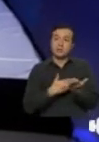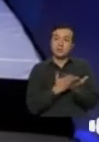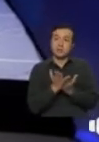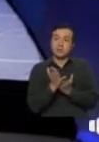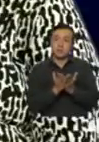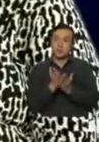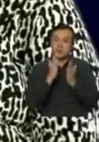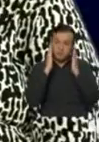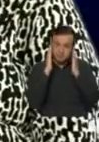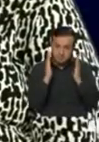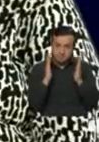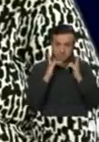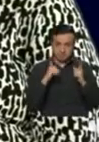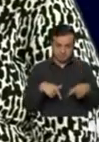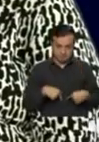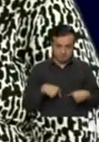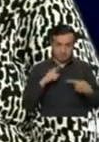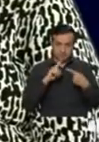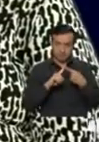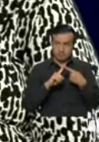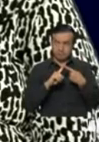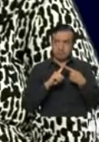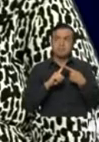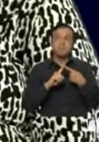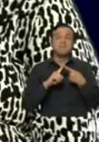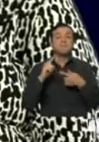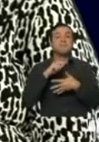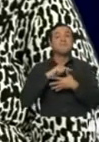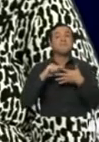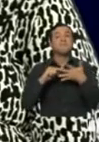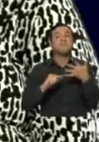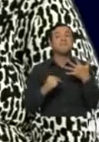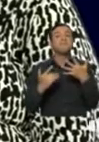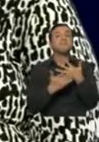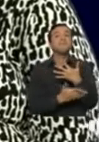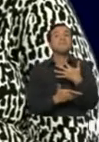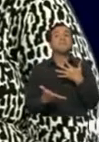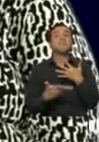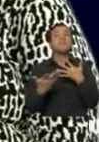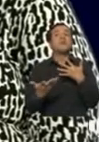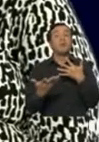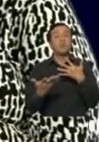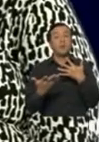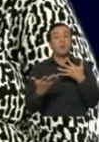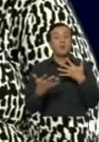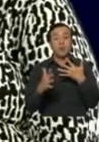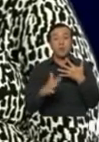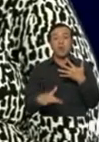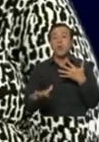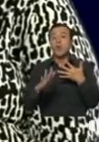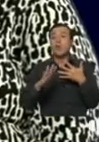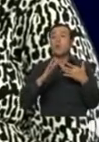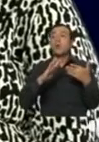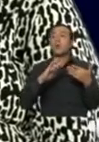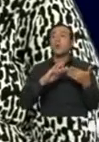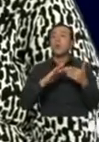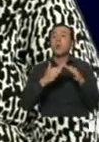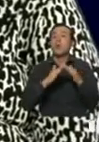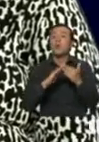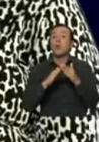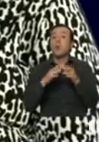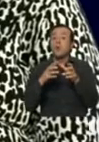servicios de salud. Y lo que se requiere también es capacidad de poder controlar a nivel comunitario